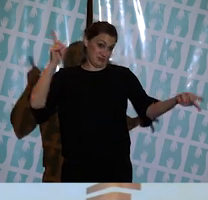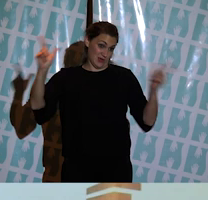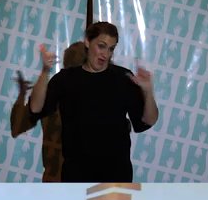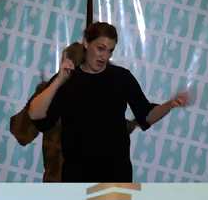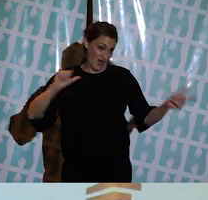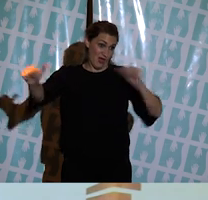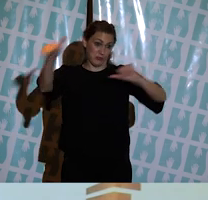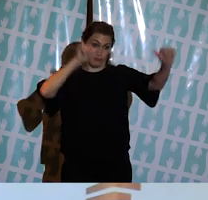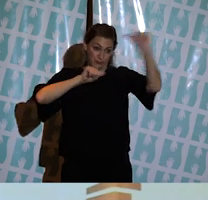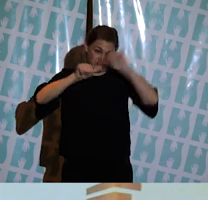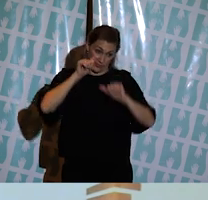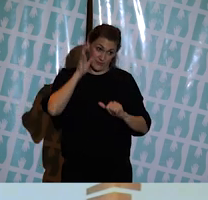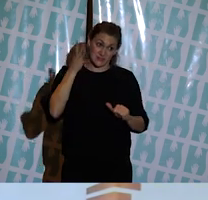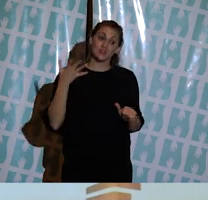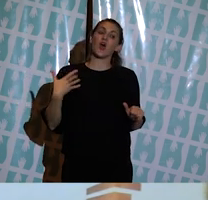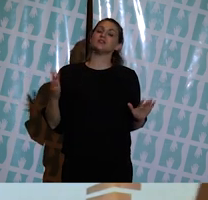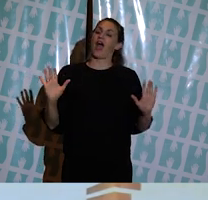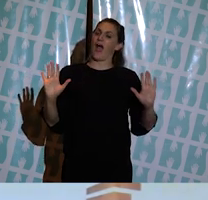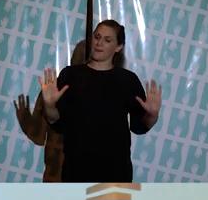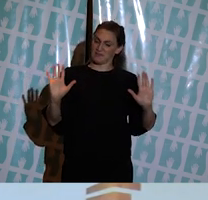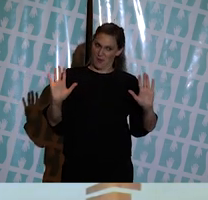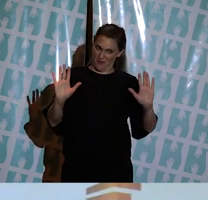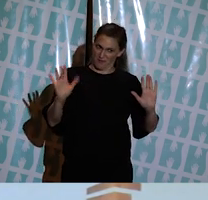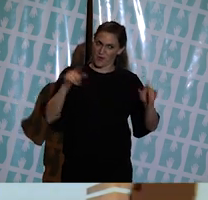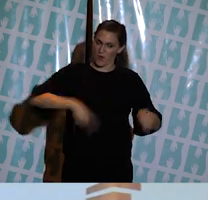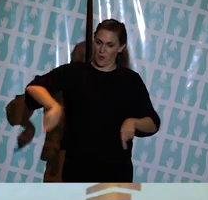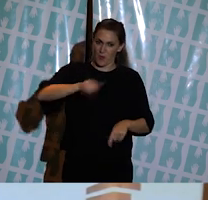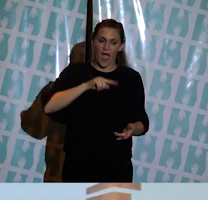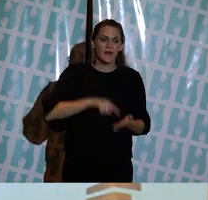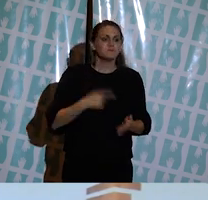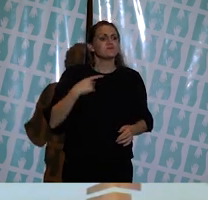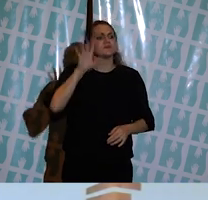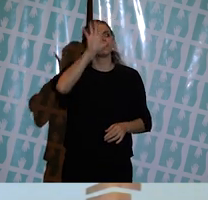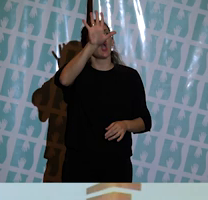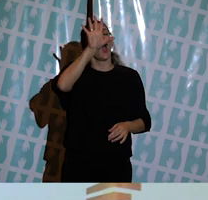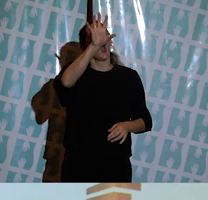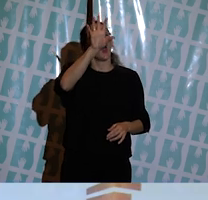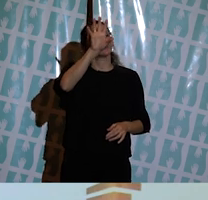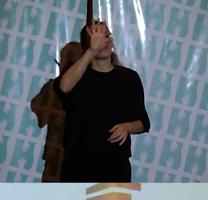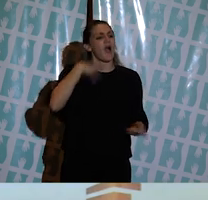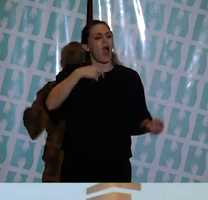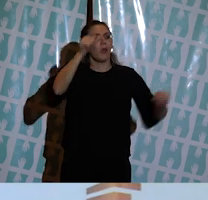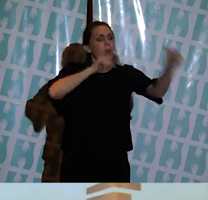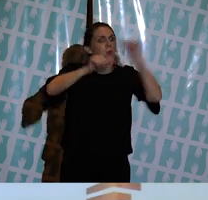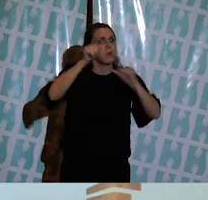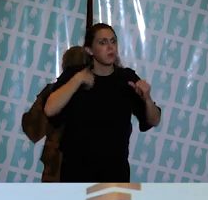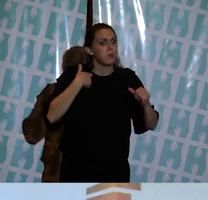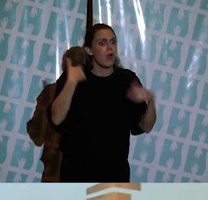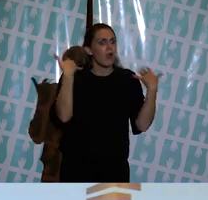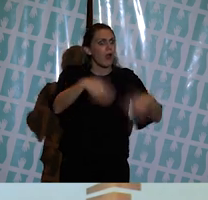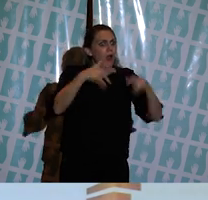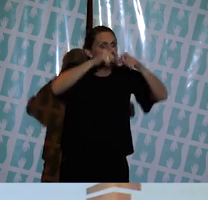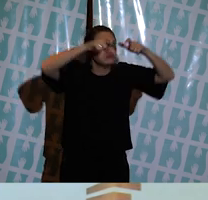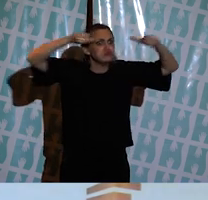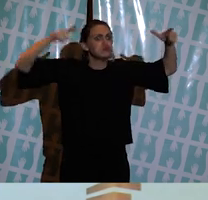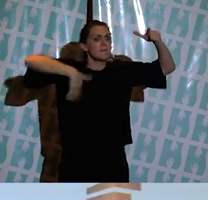ende, hay que asumir. Córdoba tiene el consumo de alcohol en la universitarios. Muy, muy potentes. Es